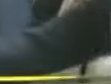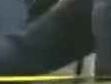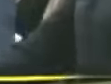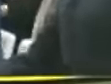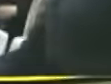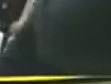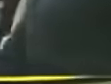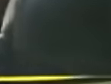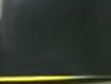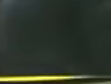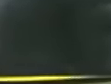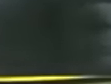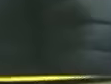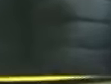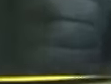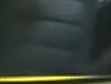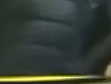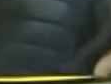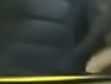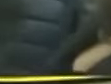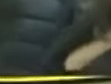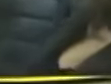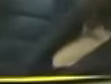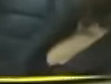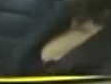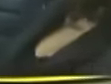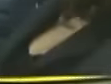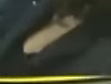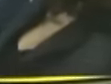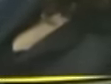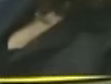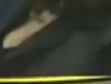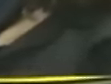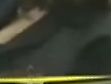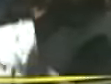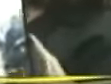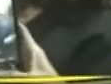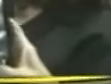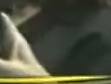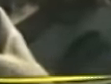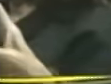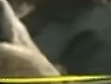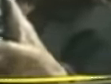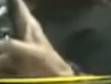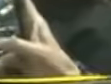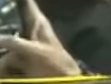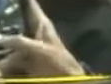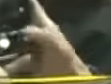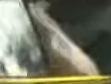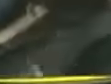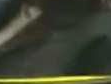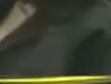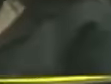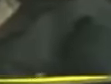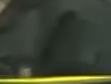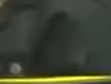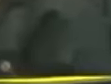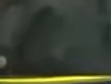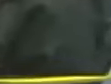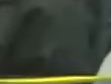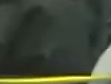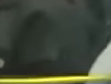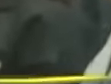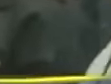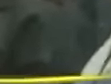Judith Betancourt, Jean Kelis Gutiérrez, María Chávez González, María Alejandra Hernández y José Omar Molina Palencia,